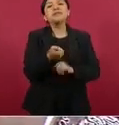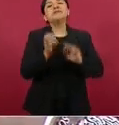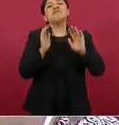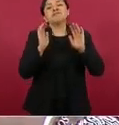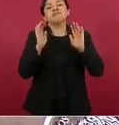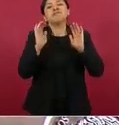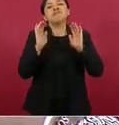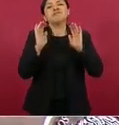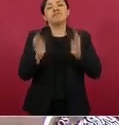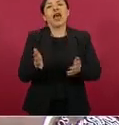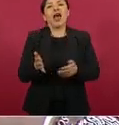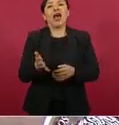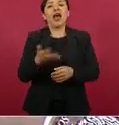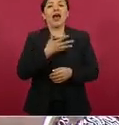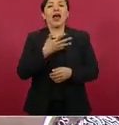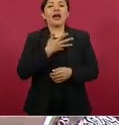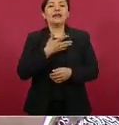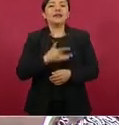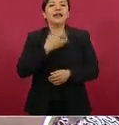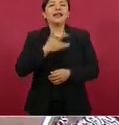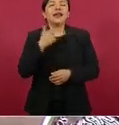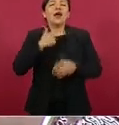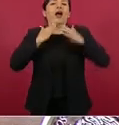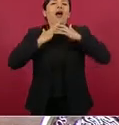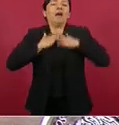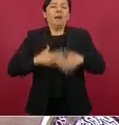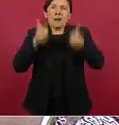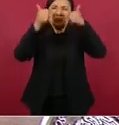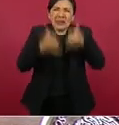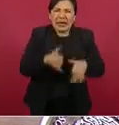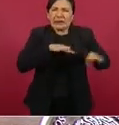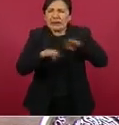se nos alivianó la carga.